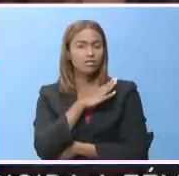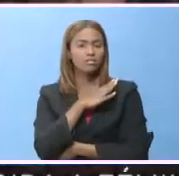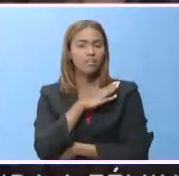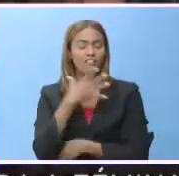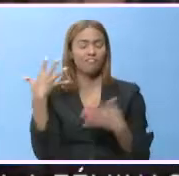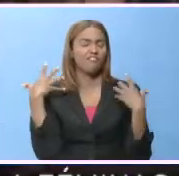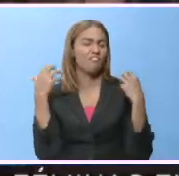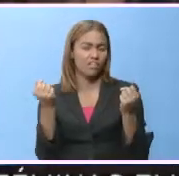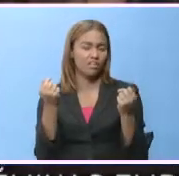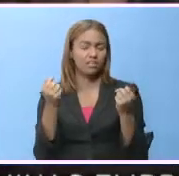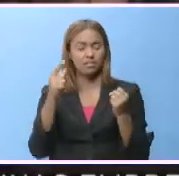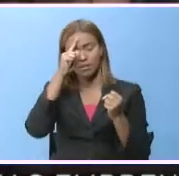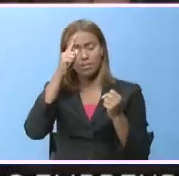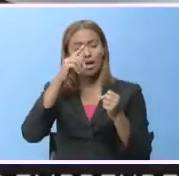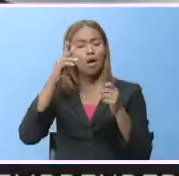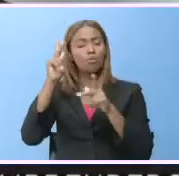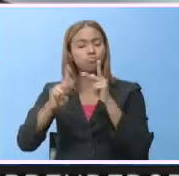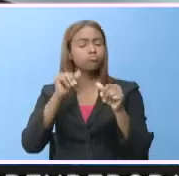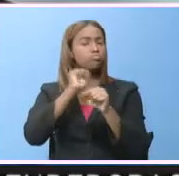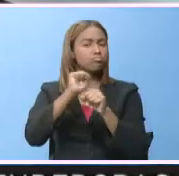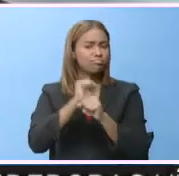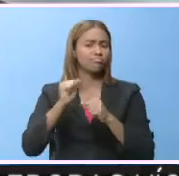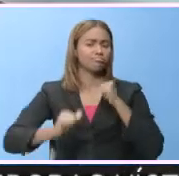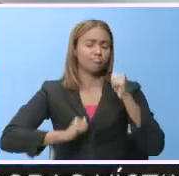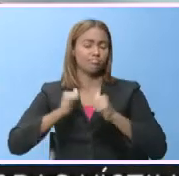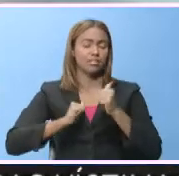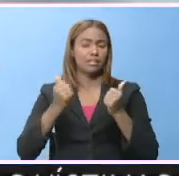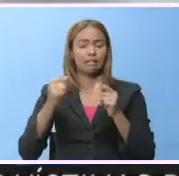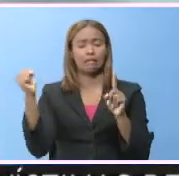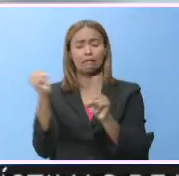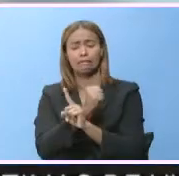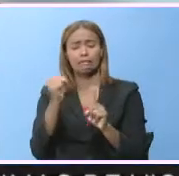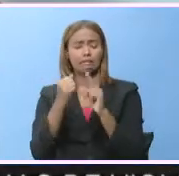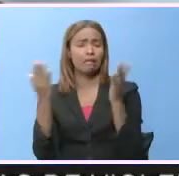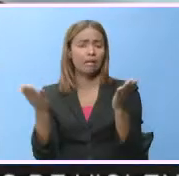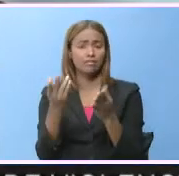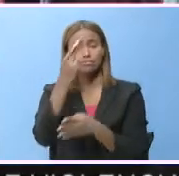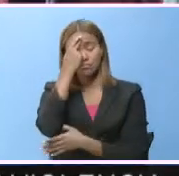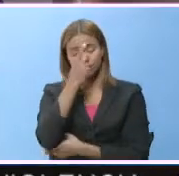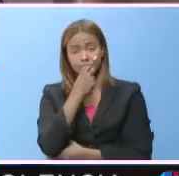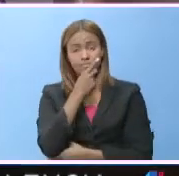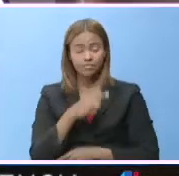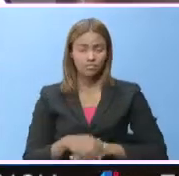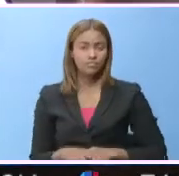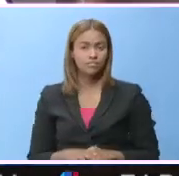empoderadas y sobre todo emprendedoras víctimas de violencia en nuestra nación. Escuchemos.